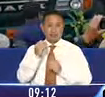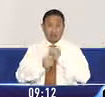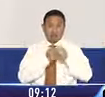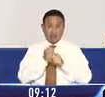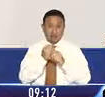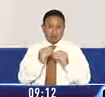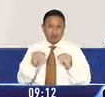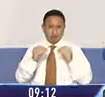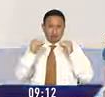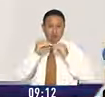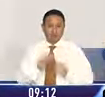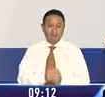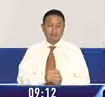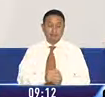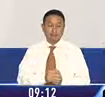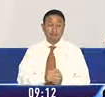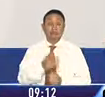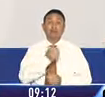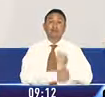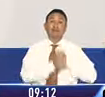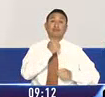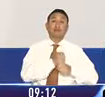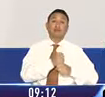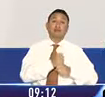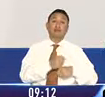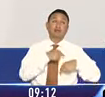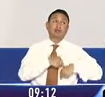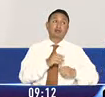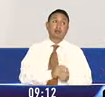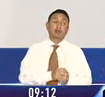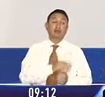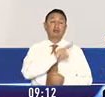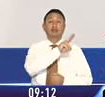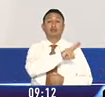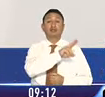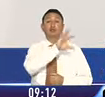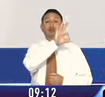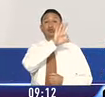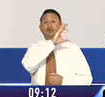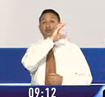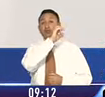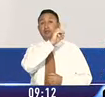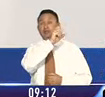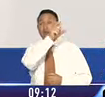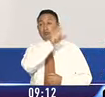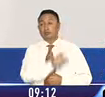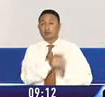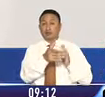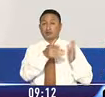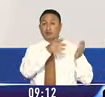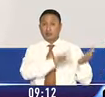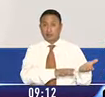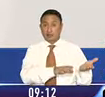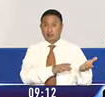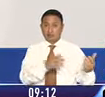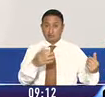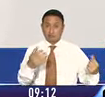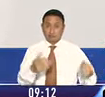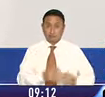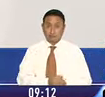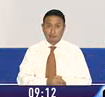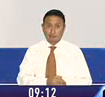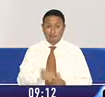años. Subió un poco. El anterior cerramos en 290 siniestros con